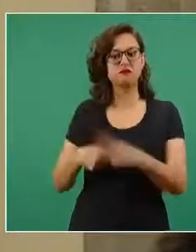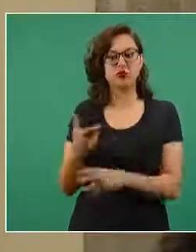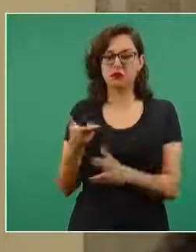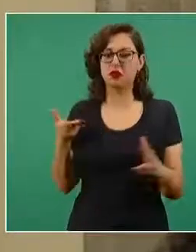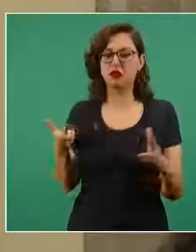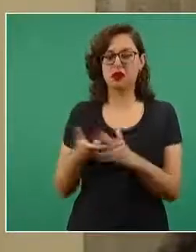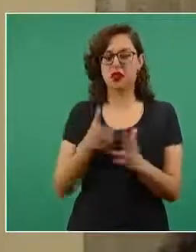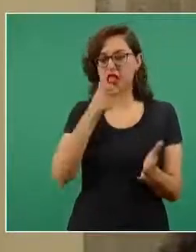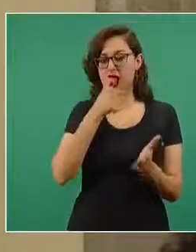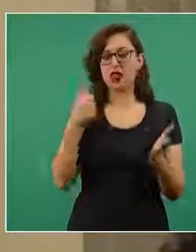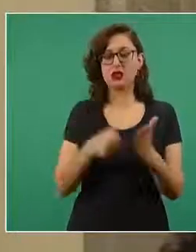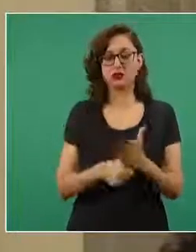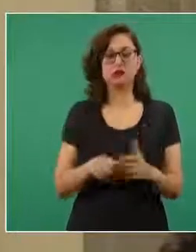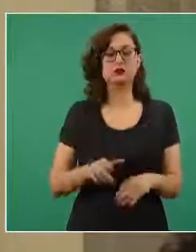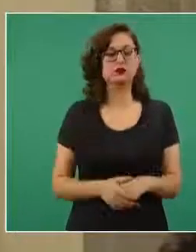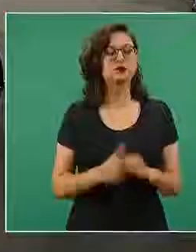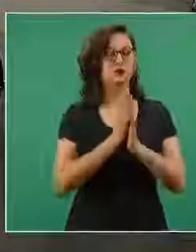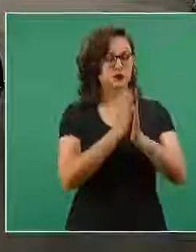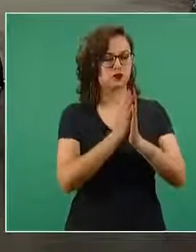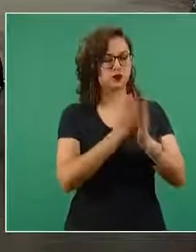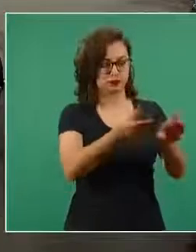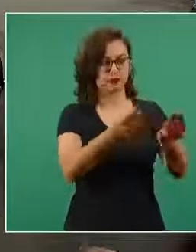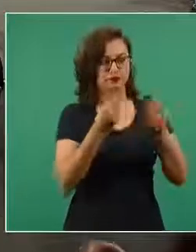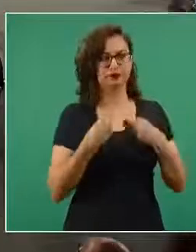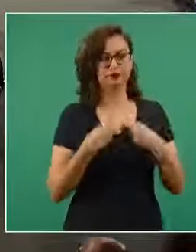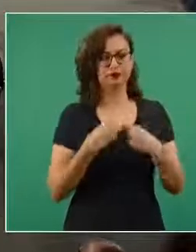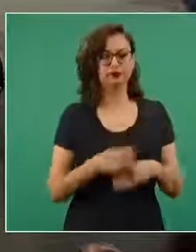especificado. Sí, no muchas gracias. Aquí.